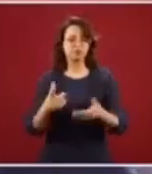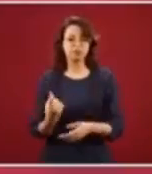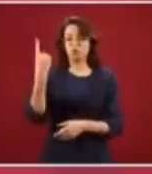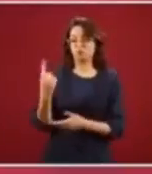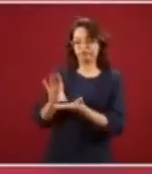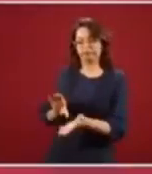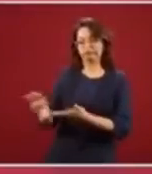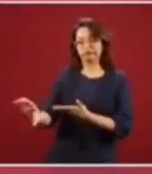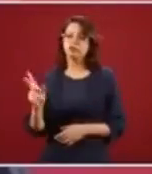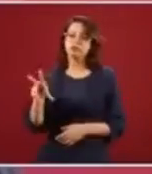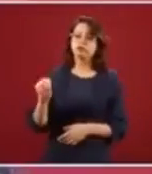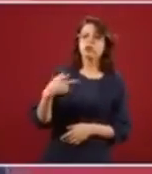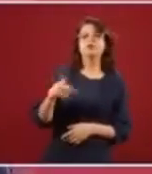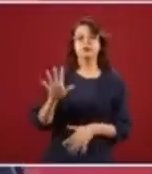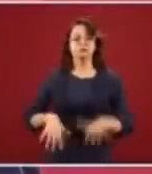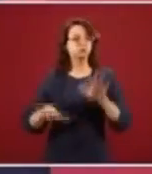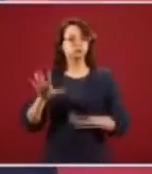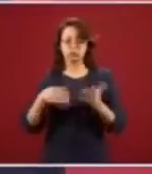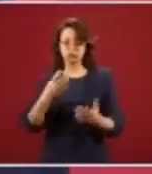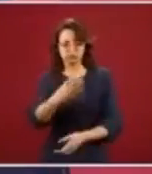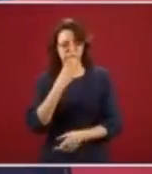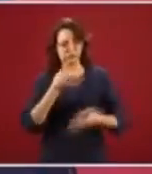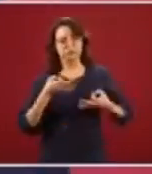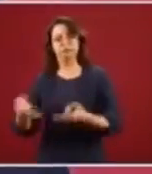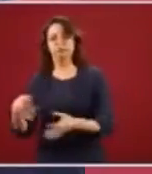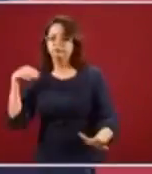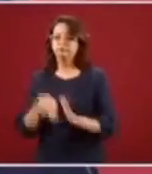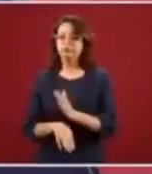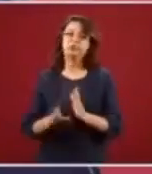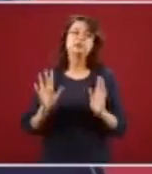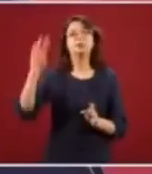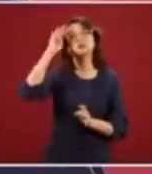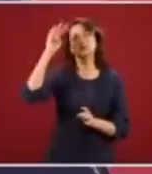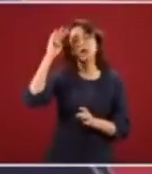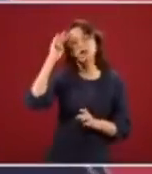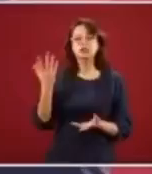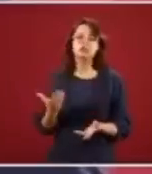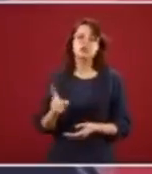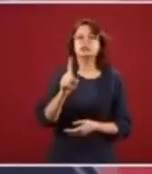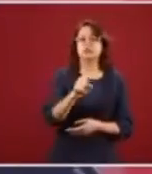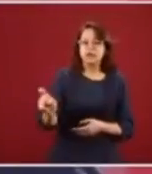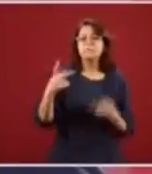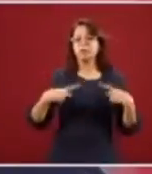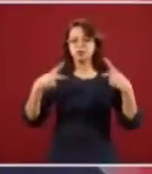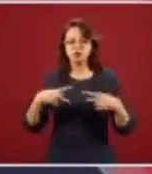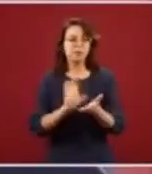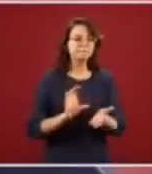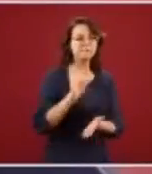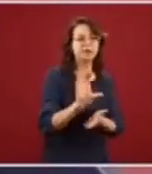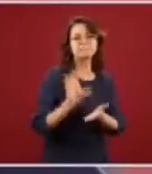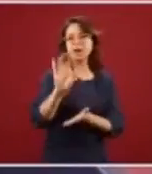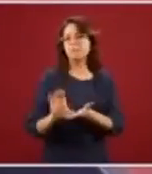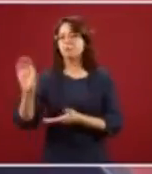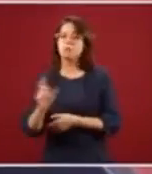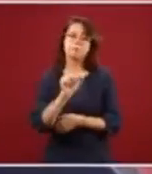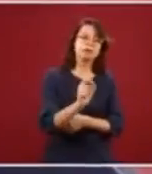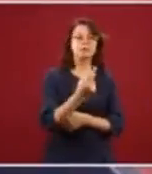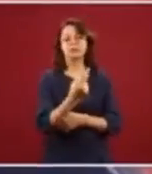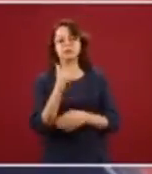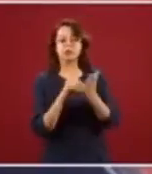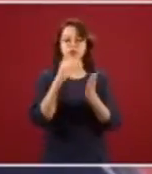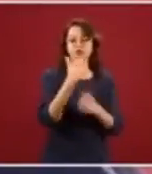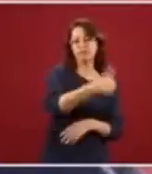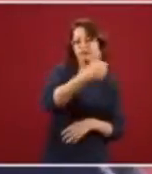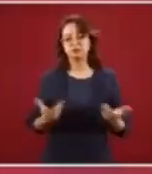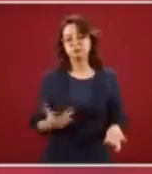No es uno, que es nuestra preocupación. Entonces, podrían ser 100 con 20, 25 millones de pesos para